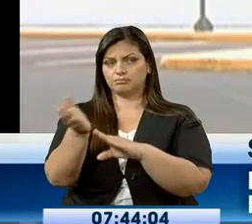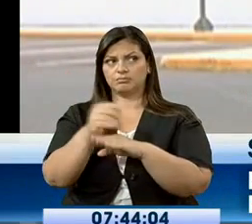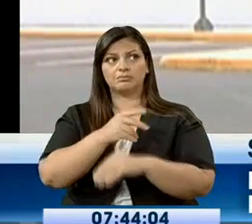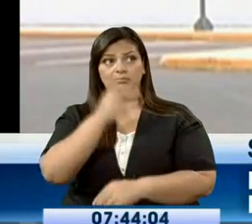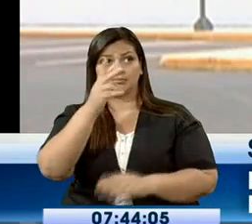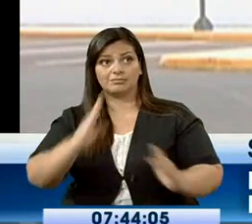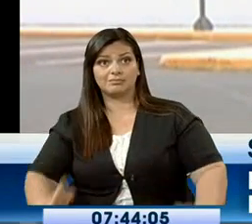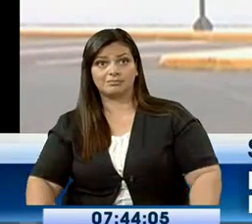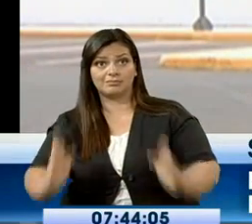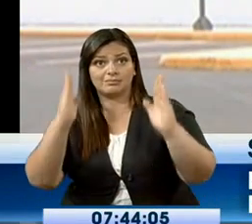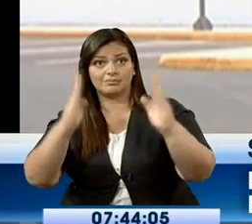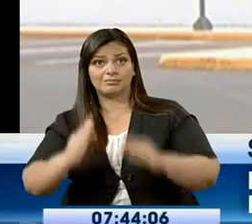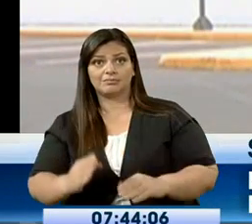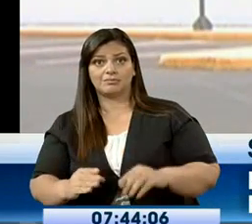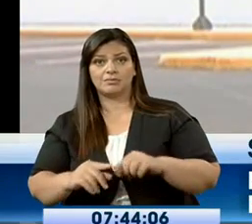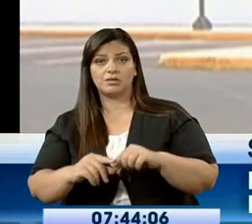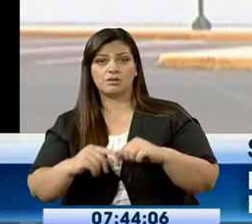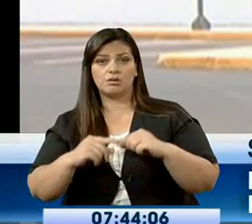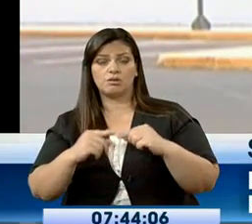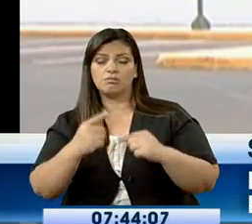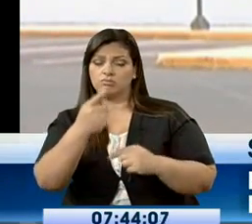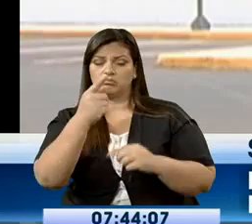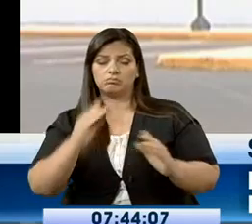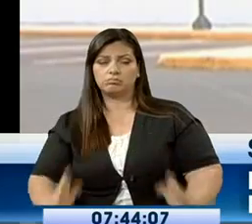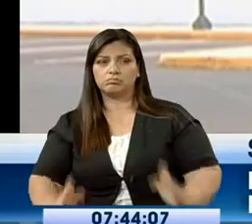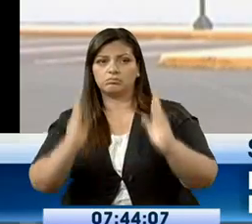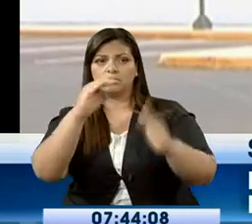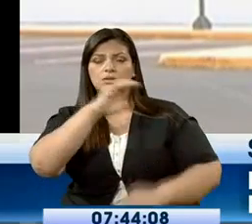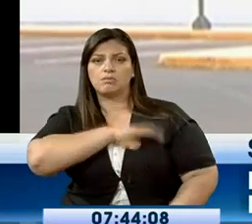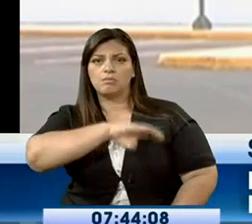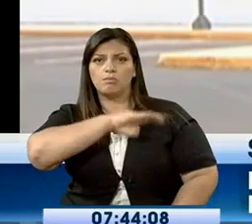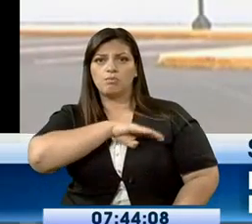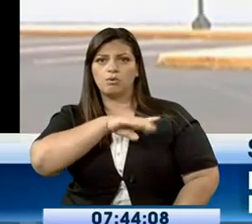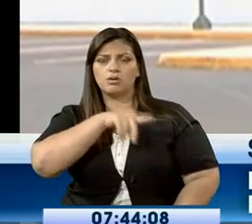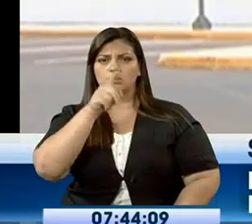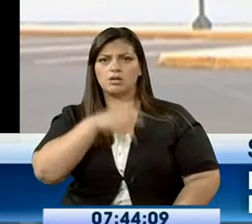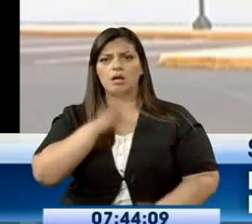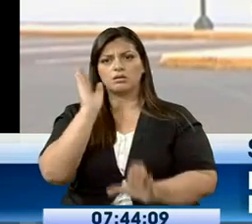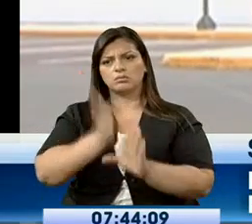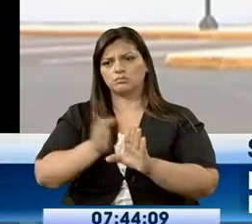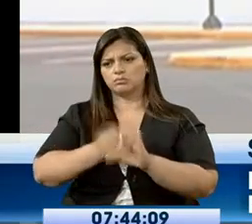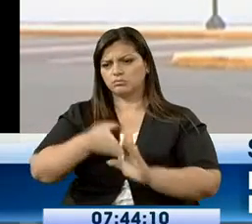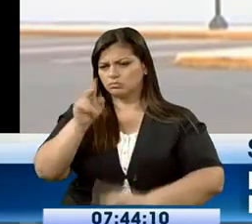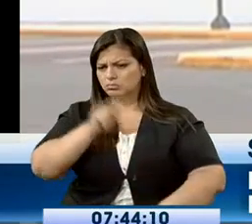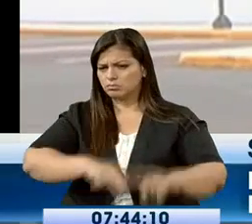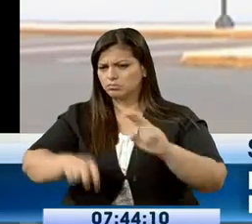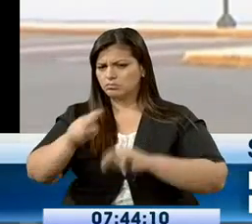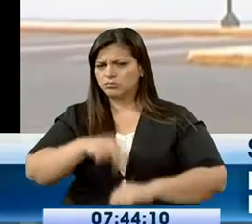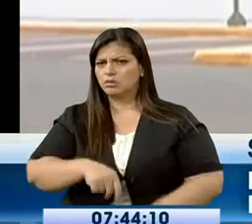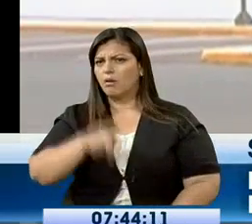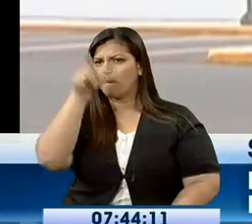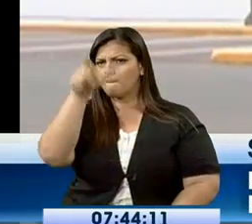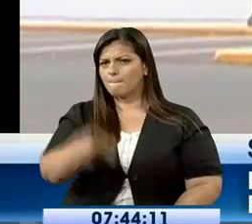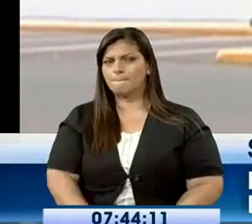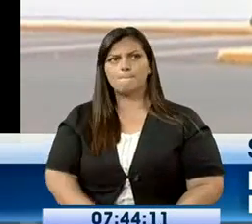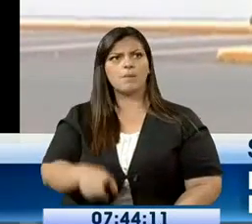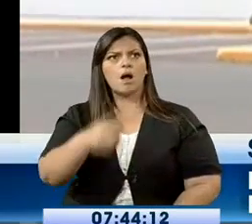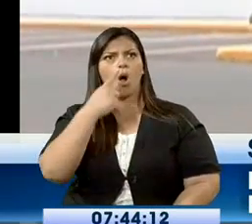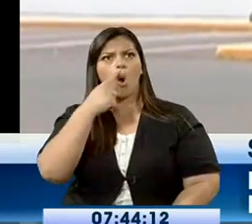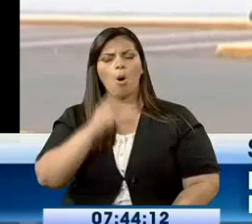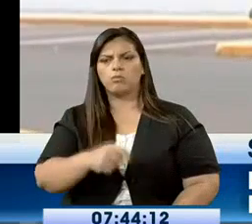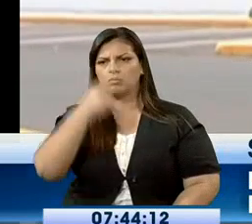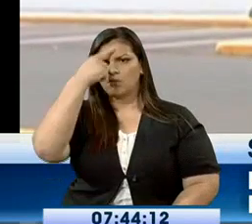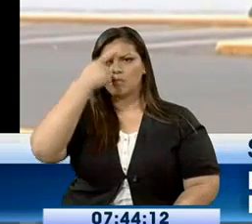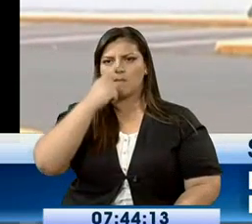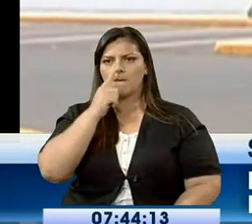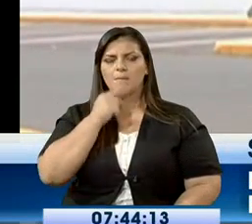y Ciencias Forenses, no existe un perfil definido de un potencial femicida. Sin embargo, hay ciertas conductas habituales que en